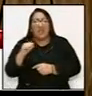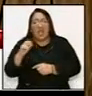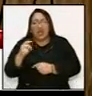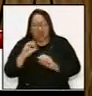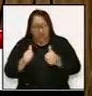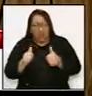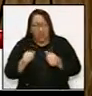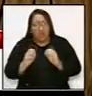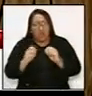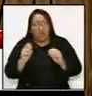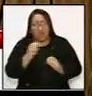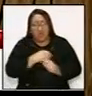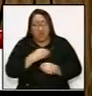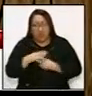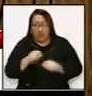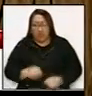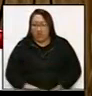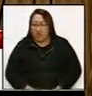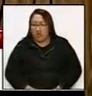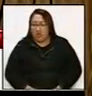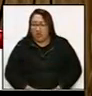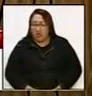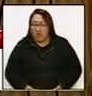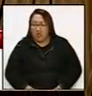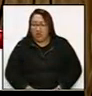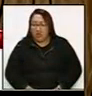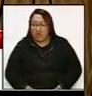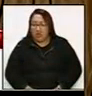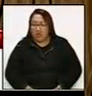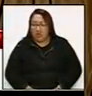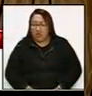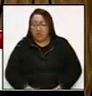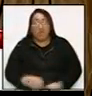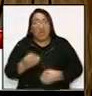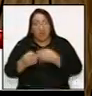al ministro, convoquen a ustedes, a los que consideren conveniente,